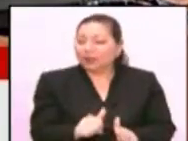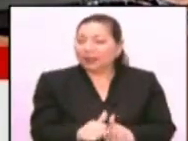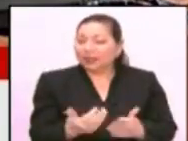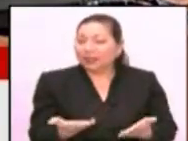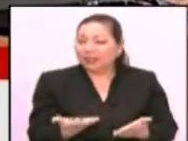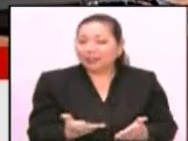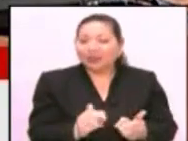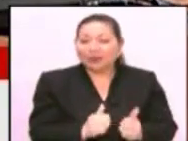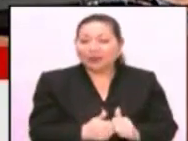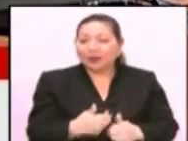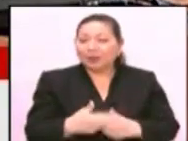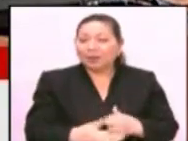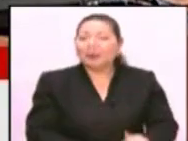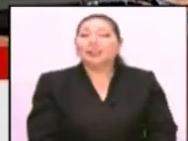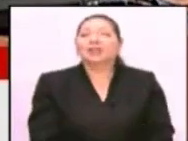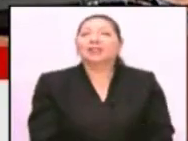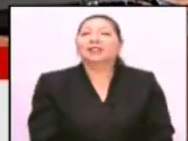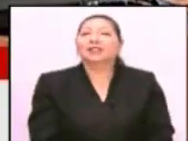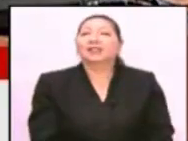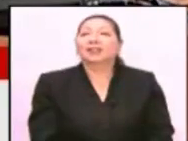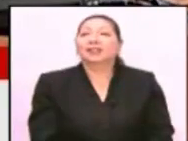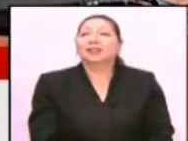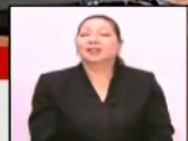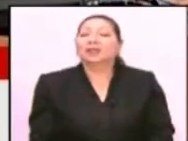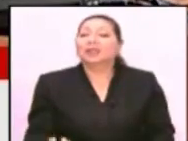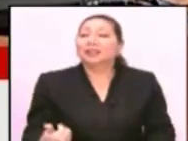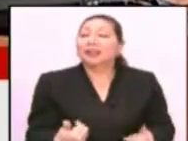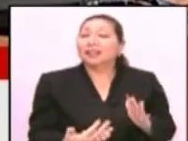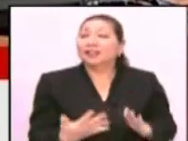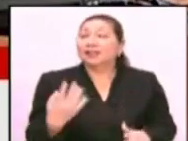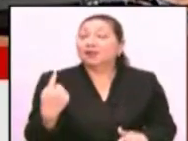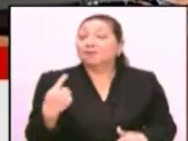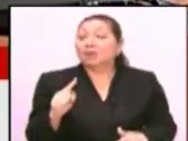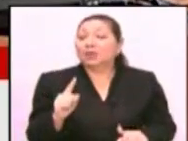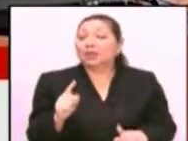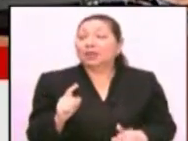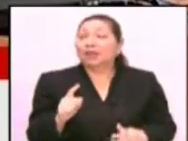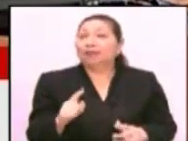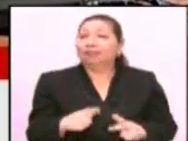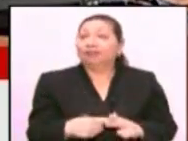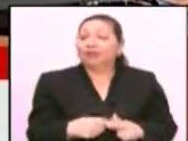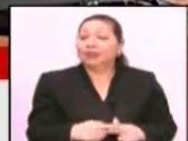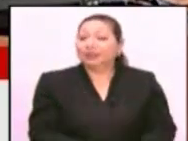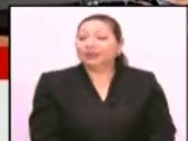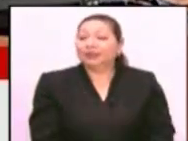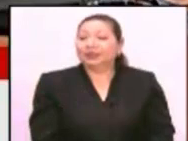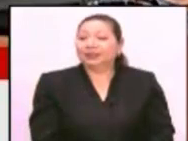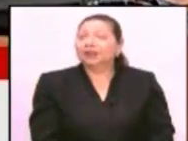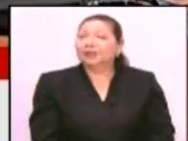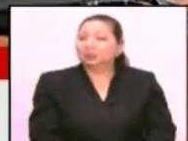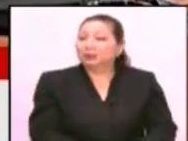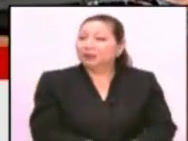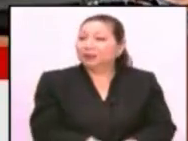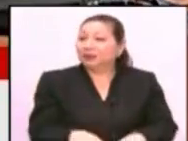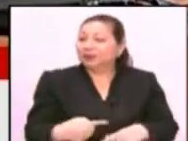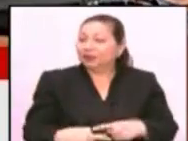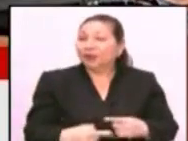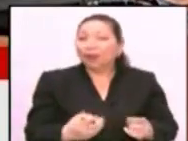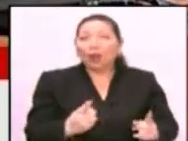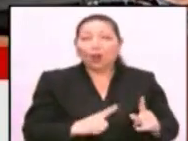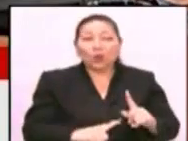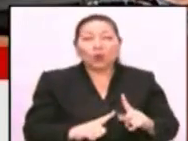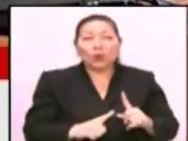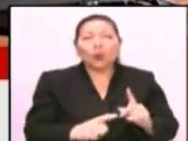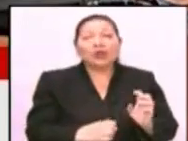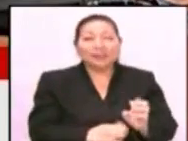estábamos haciendo y corregir los procesos. Y además hemos invertido casi 15 millones en mantenimiento de los talleres y también maquinaria de algunos equipos